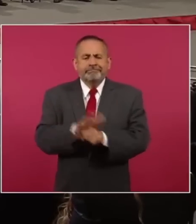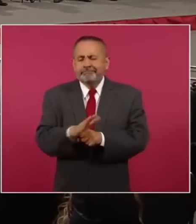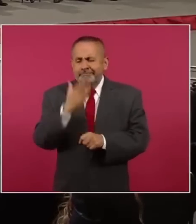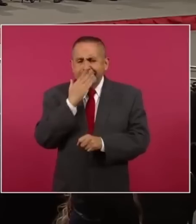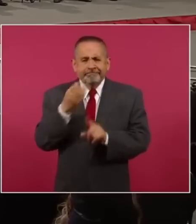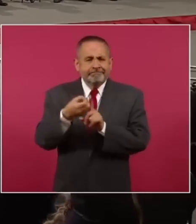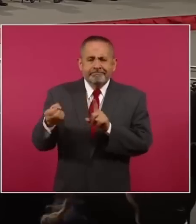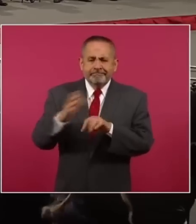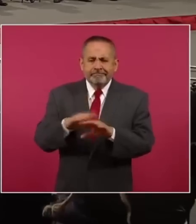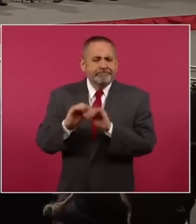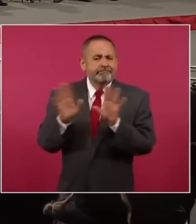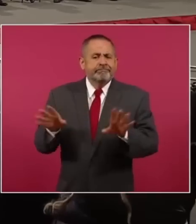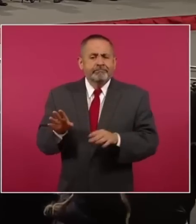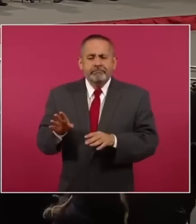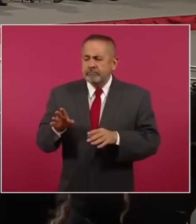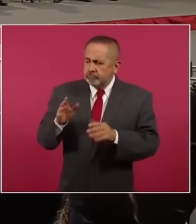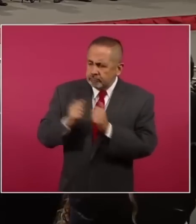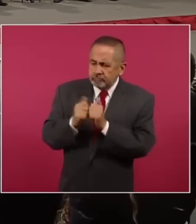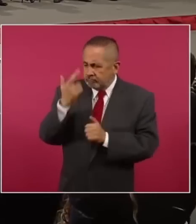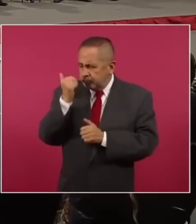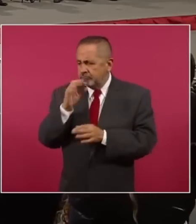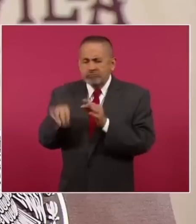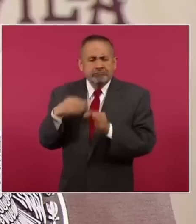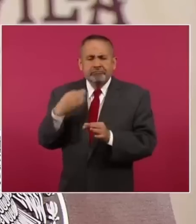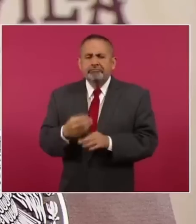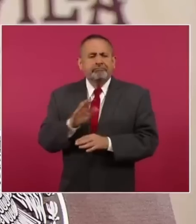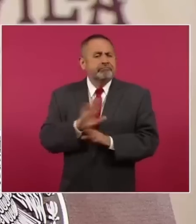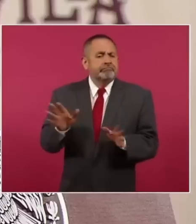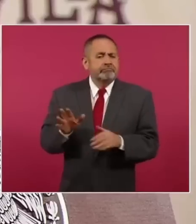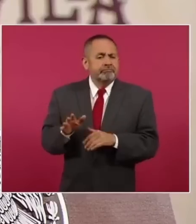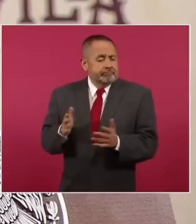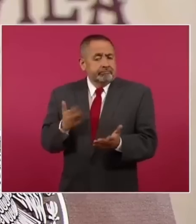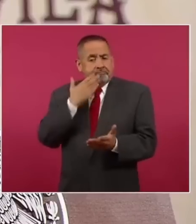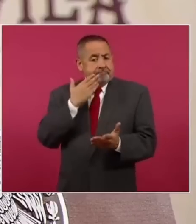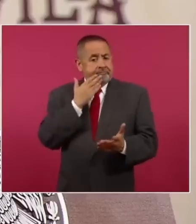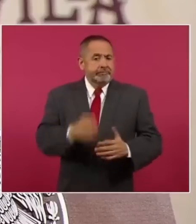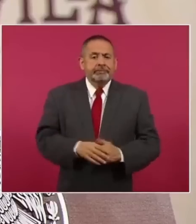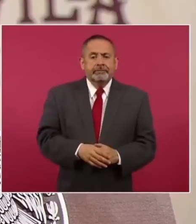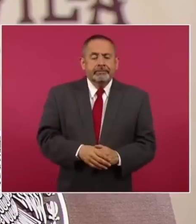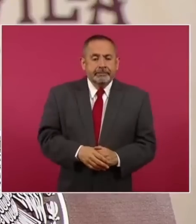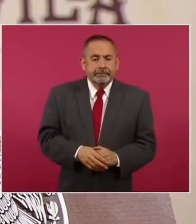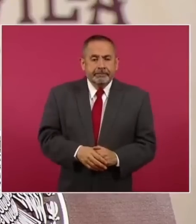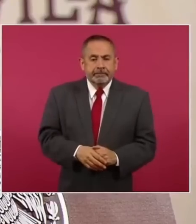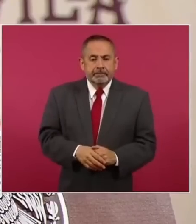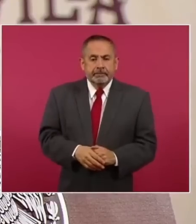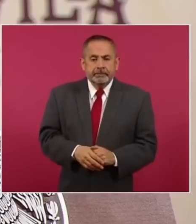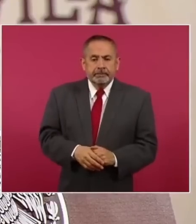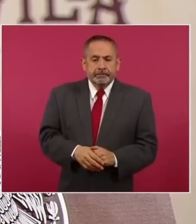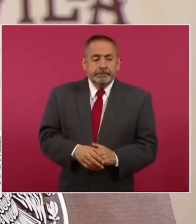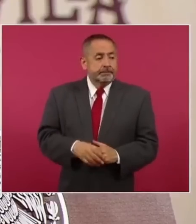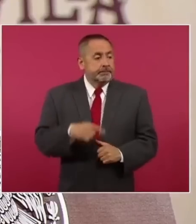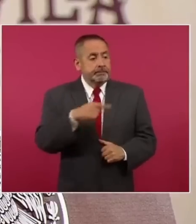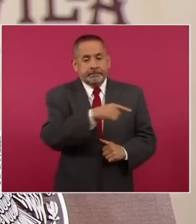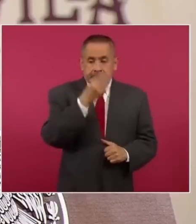suficientes para aclarar, justificar y atender las observaciones. A pesar de los intentos